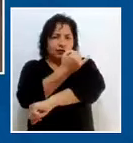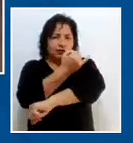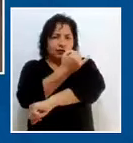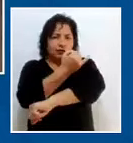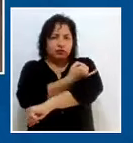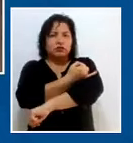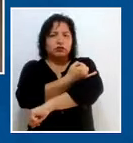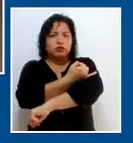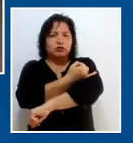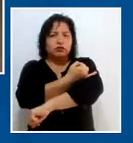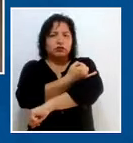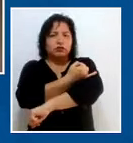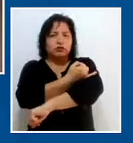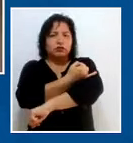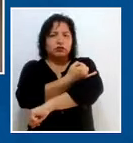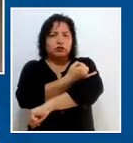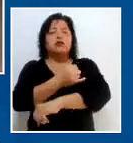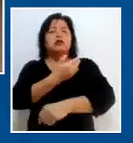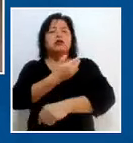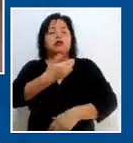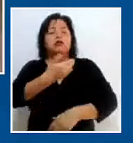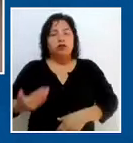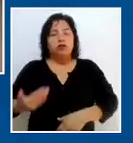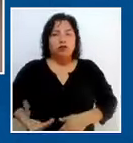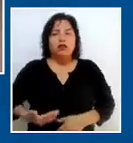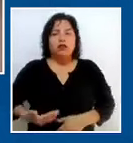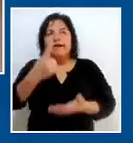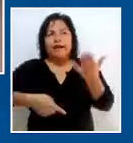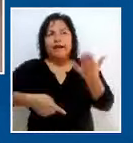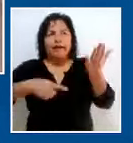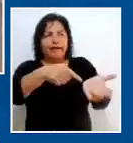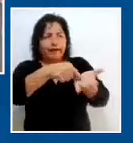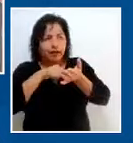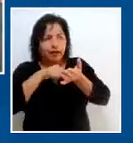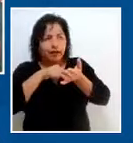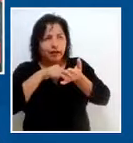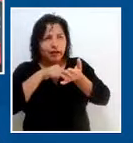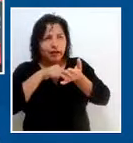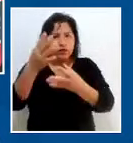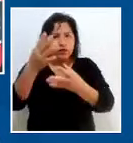estén actualizados y sobre todo amigables para el usuario?